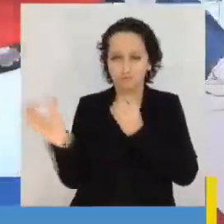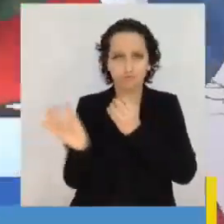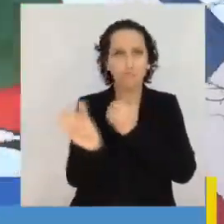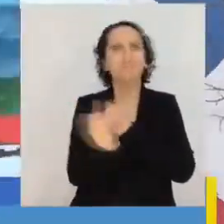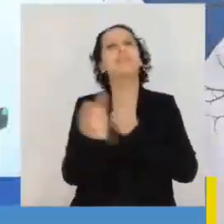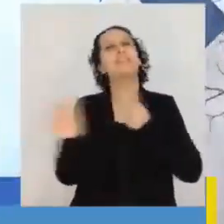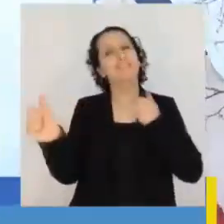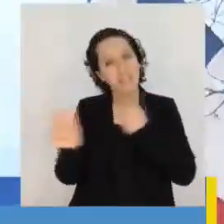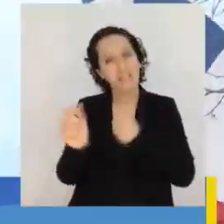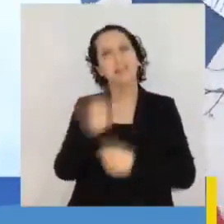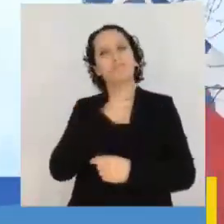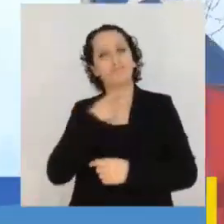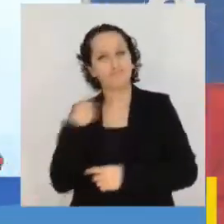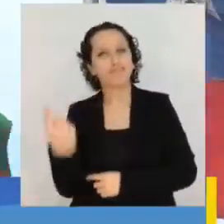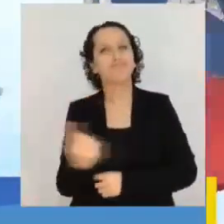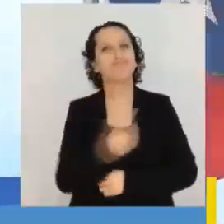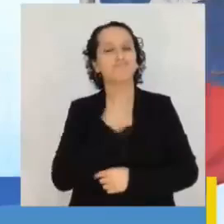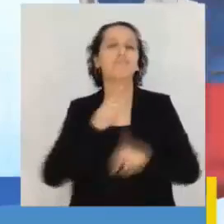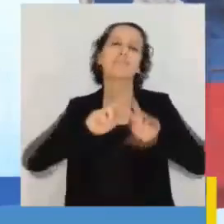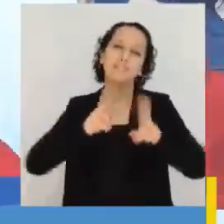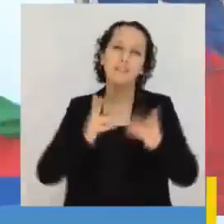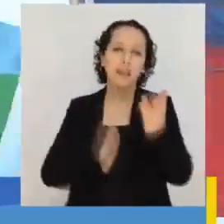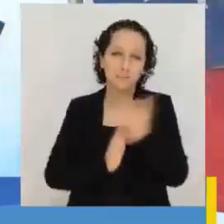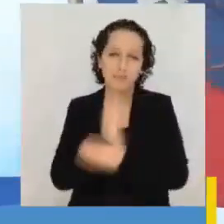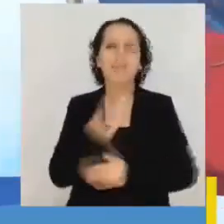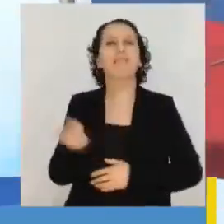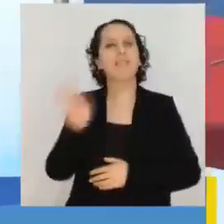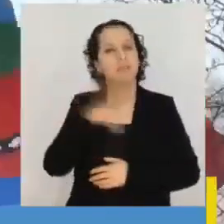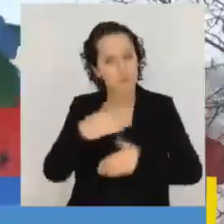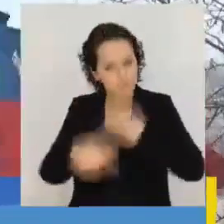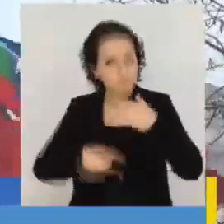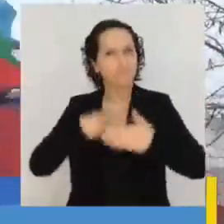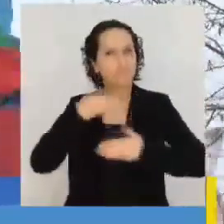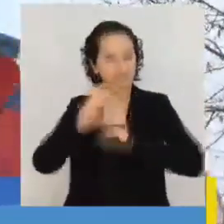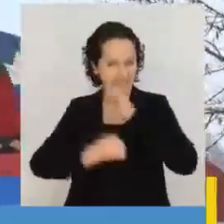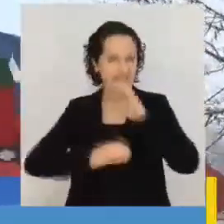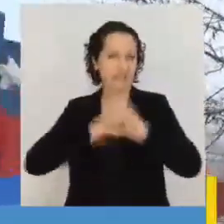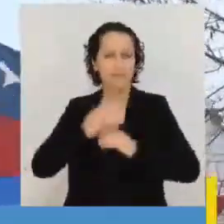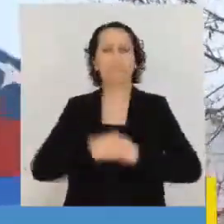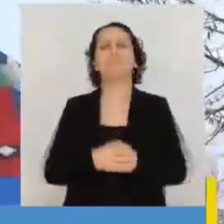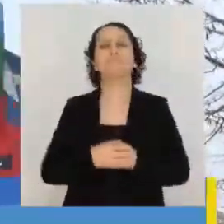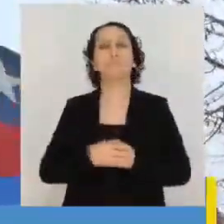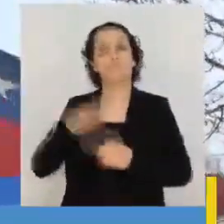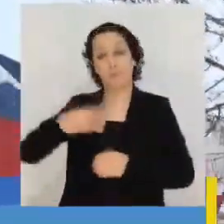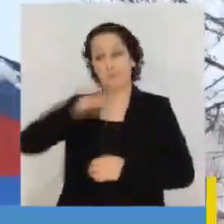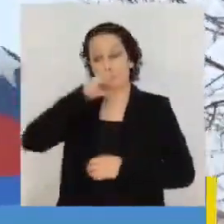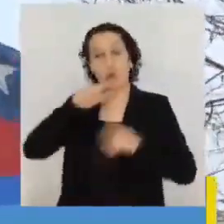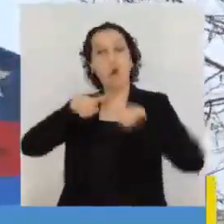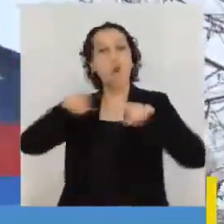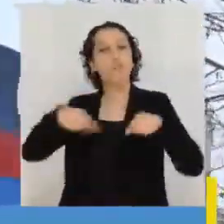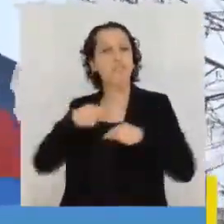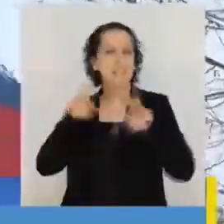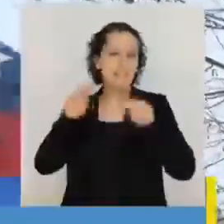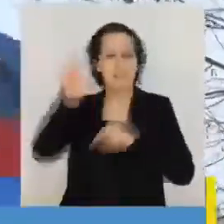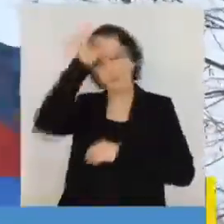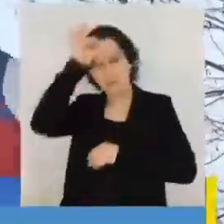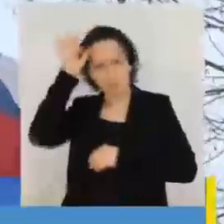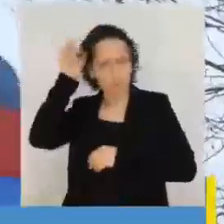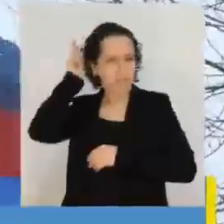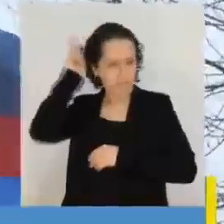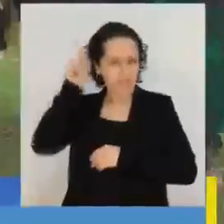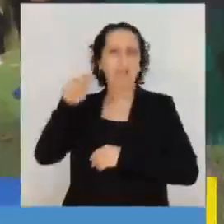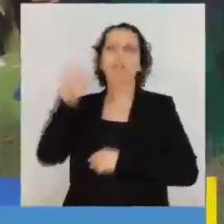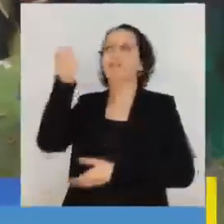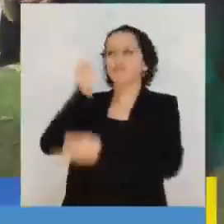nuevo comienzo. Es por esto que la Municipalidad de Concepción, a través de su Oficina de Asuntos Indígenas, realizó su tradicional izamiento